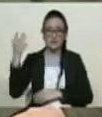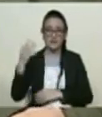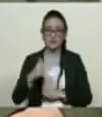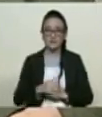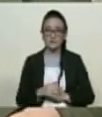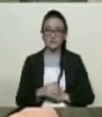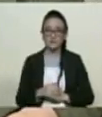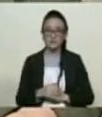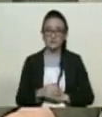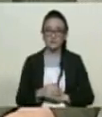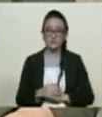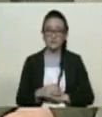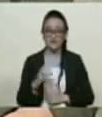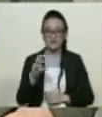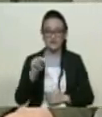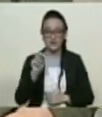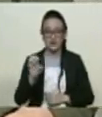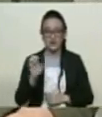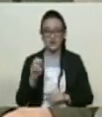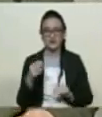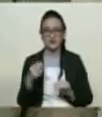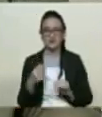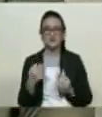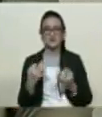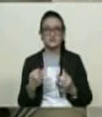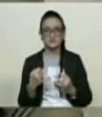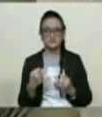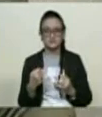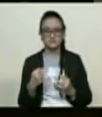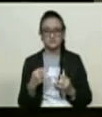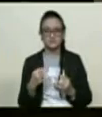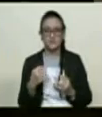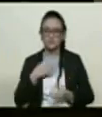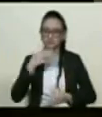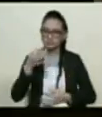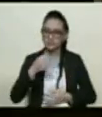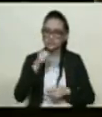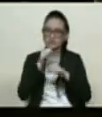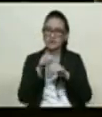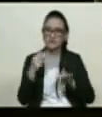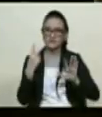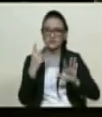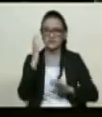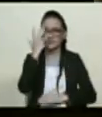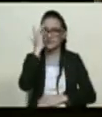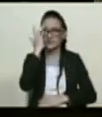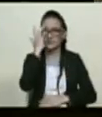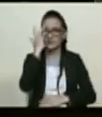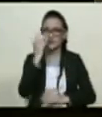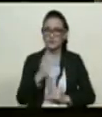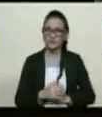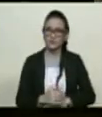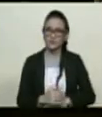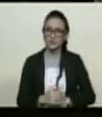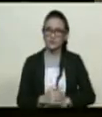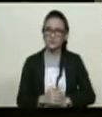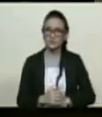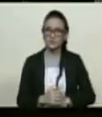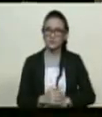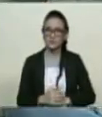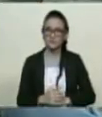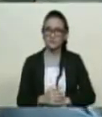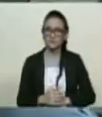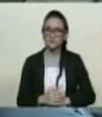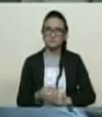El Consejo Nacional Electoral, cuando nos dirigimos al país, el 7 de febrero, hablamos y le dijimos